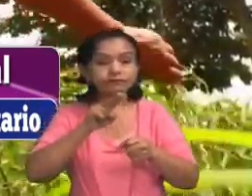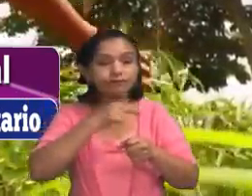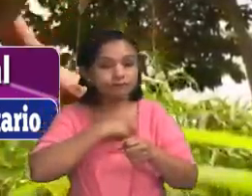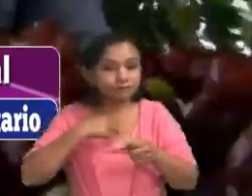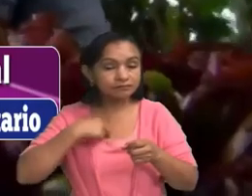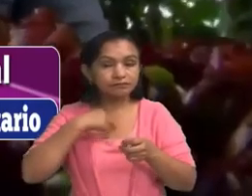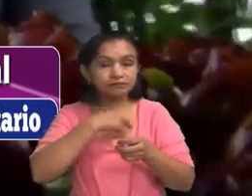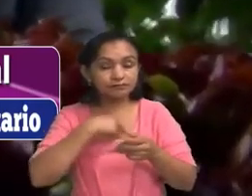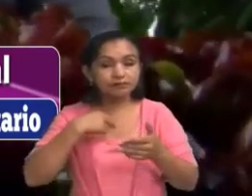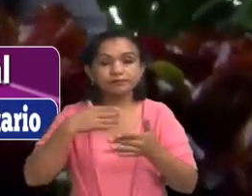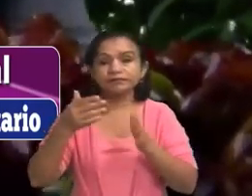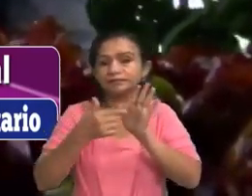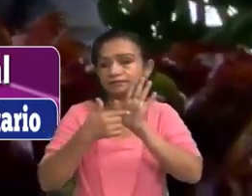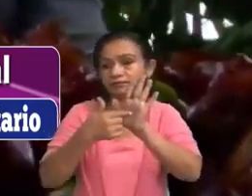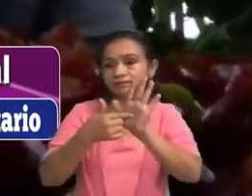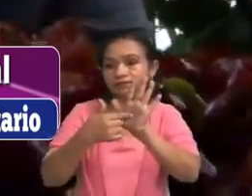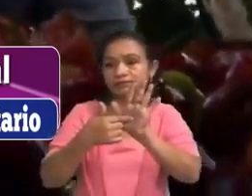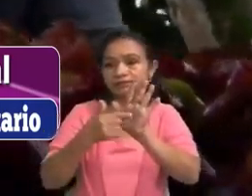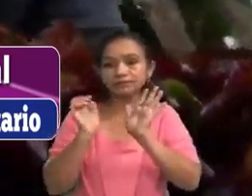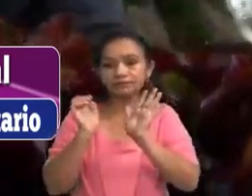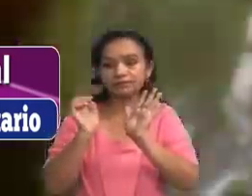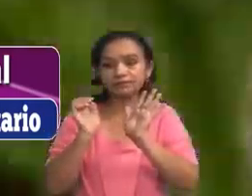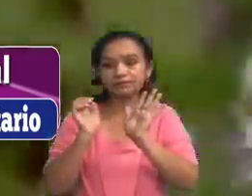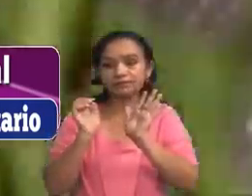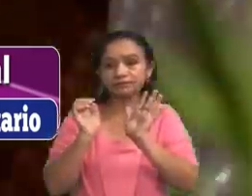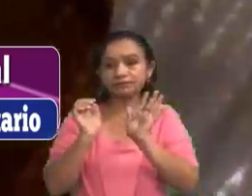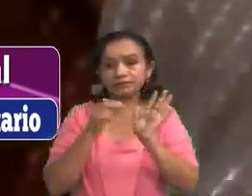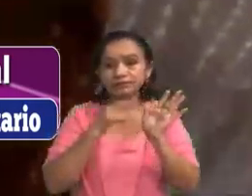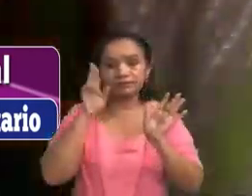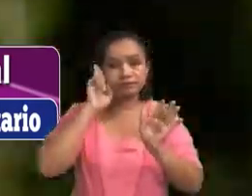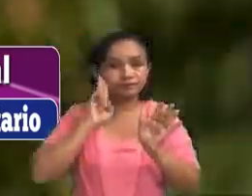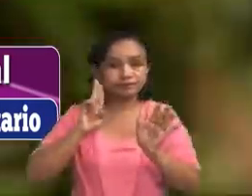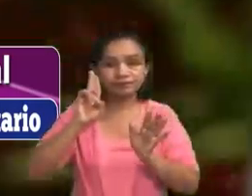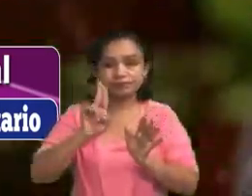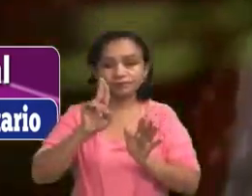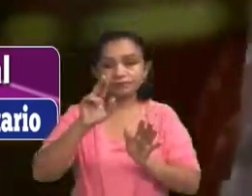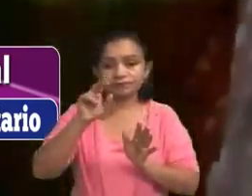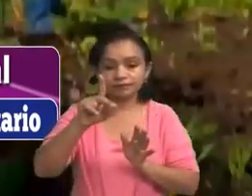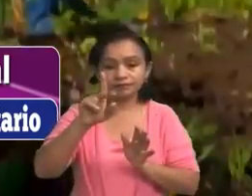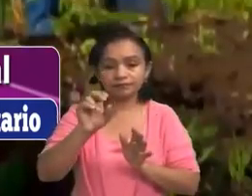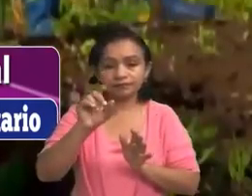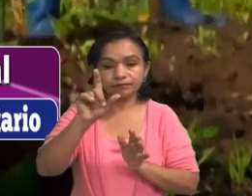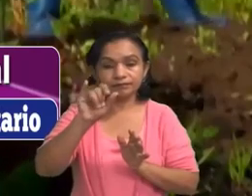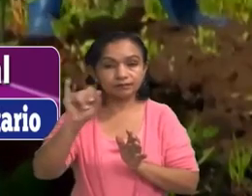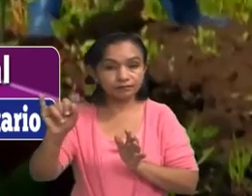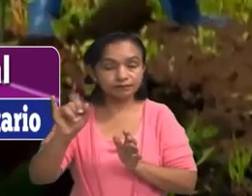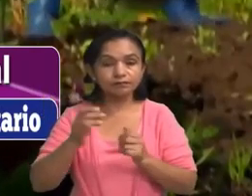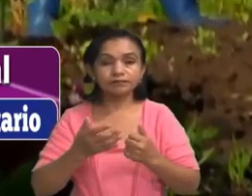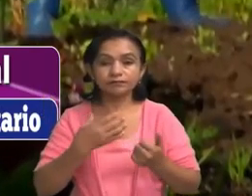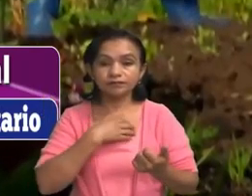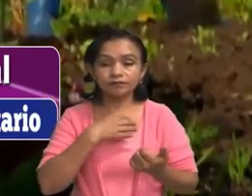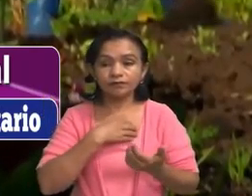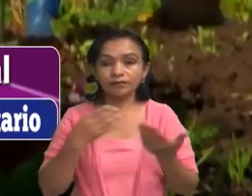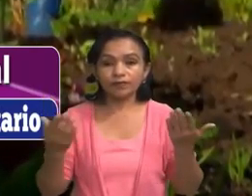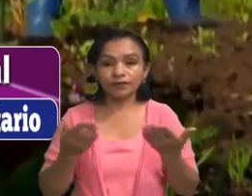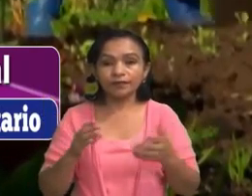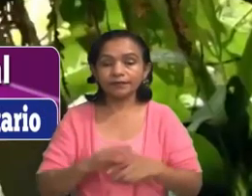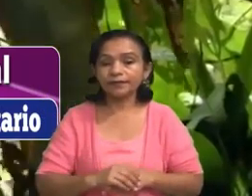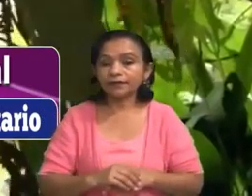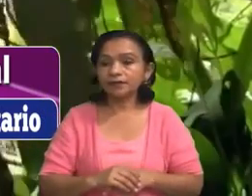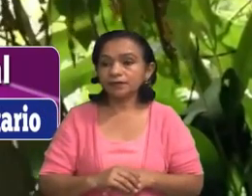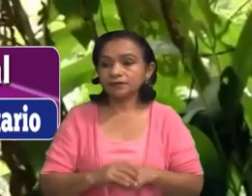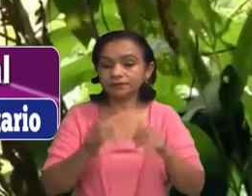llevando. Por ejemplo, puedo hablar de lo que hemos hecho como universidad, como la UPOLI, y a través